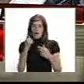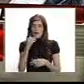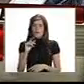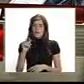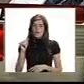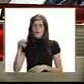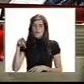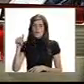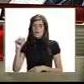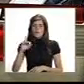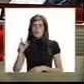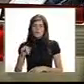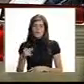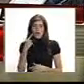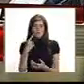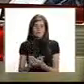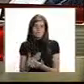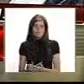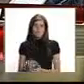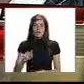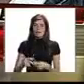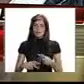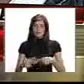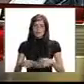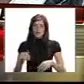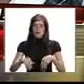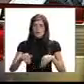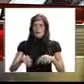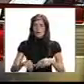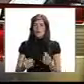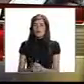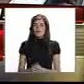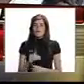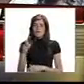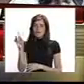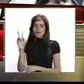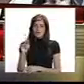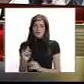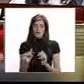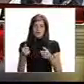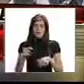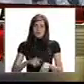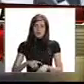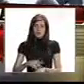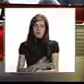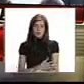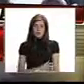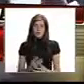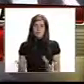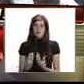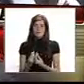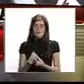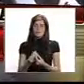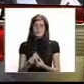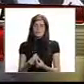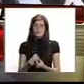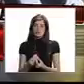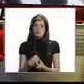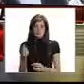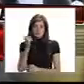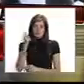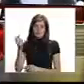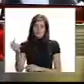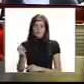qué ha visto, qué ha palpado en este proceso electoral venezolano que inicia ya más de muy temprano? Estamos en representación del pueblo